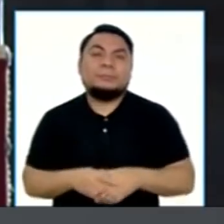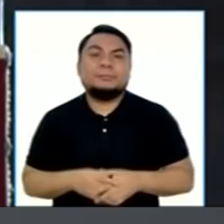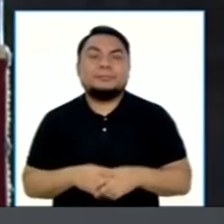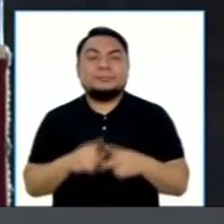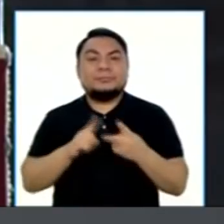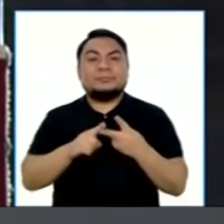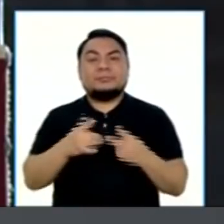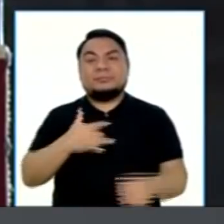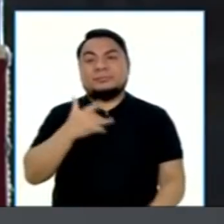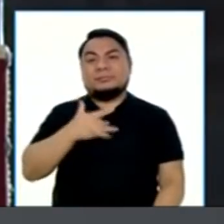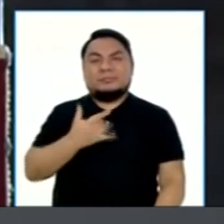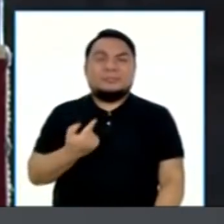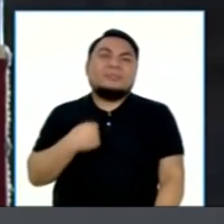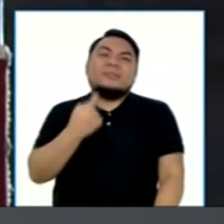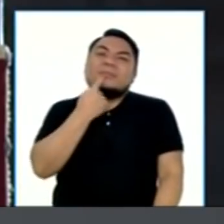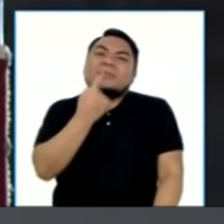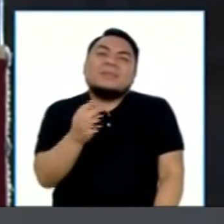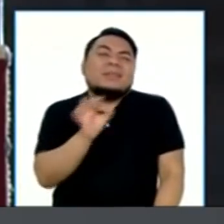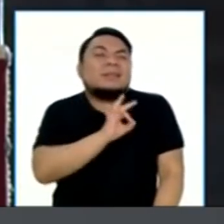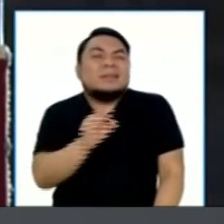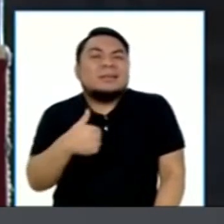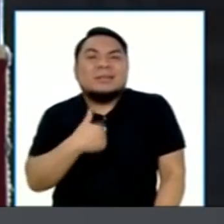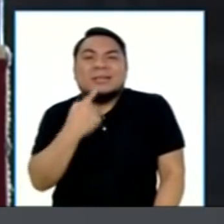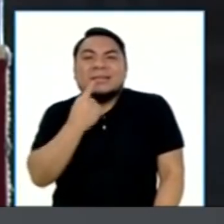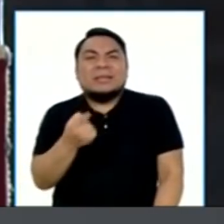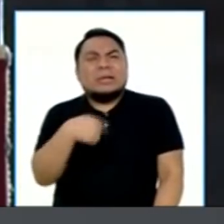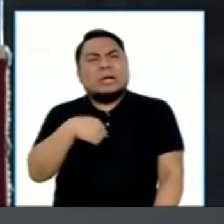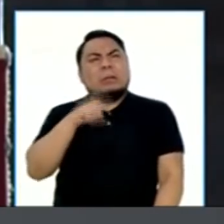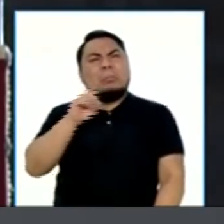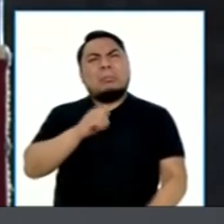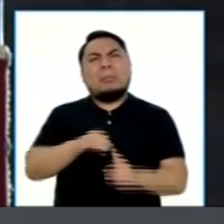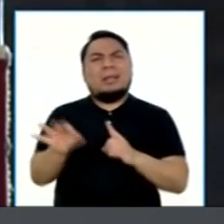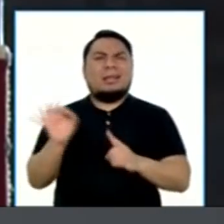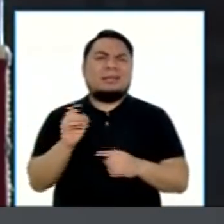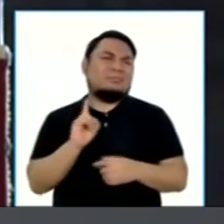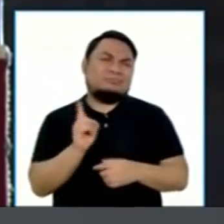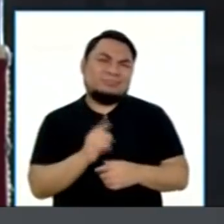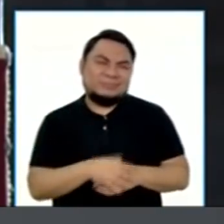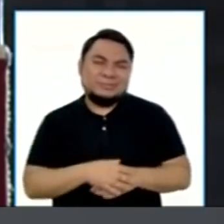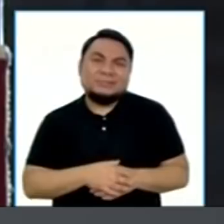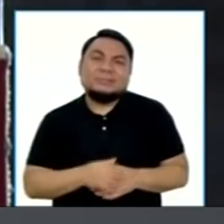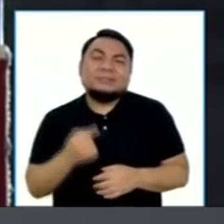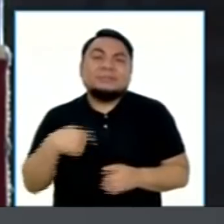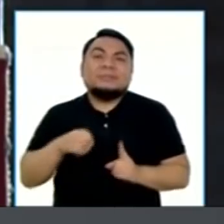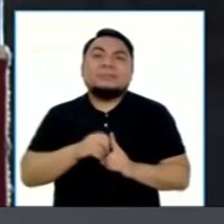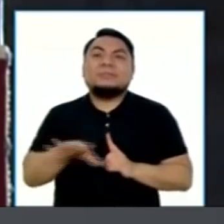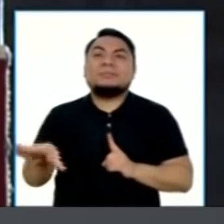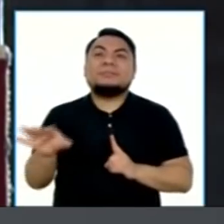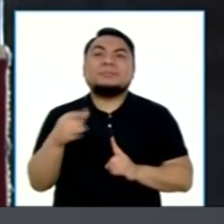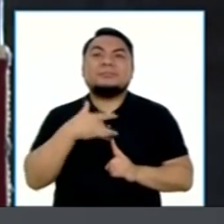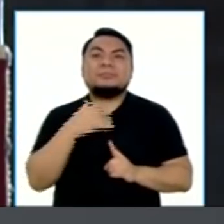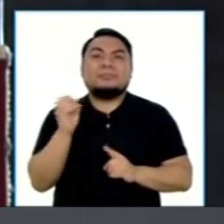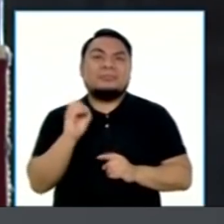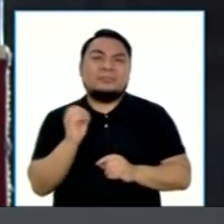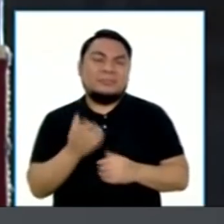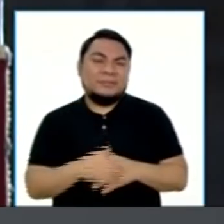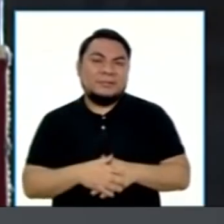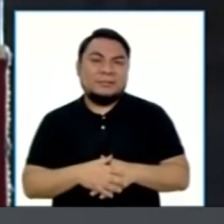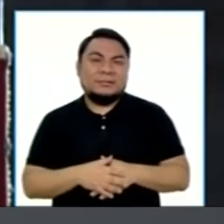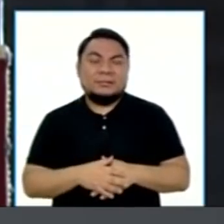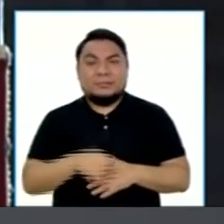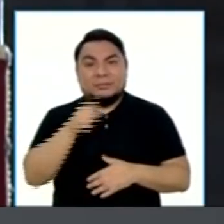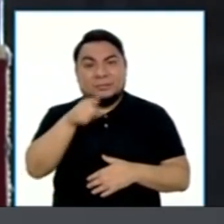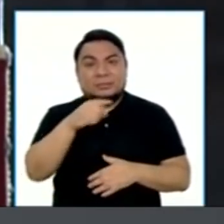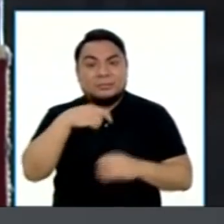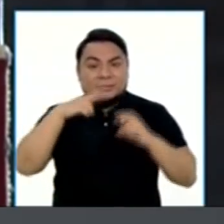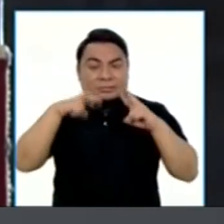a los asintomáticos, en ningún momento de la declaración que hice indiqué que los asintomáticos no contagiaban. Si